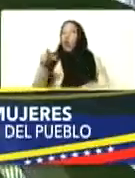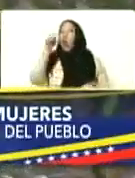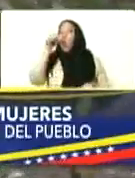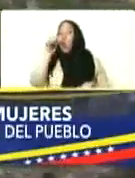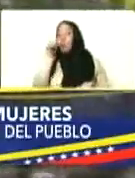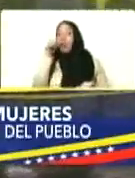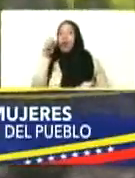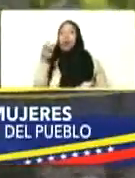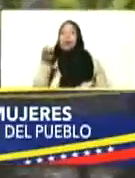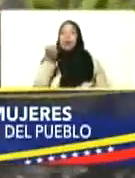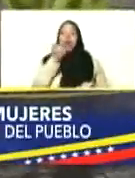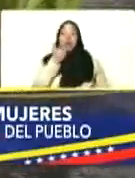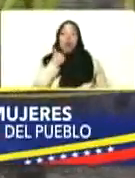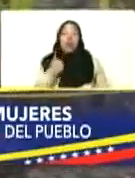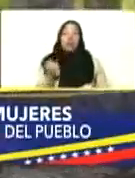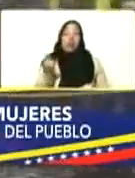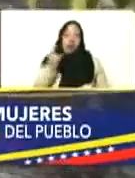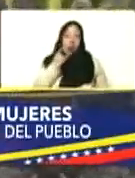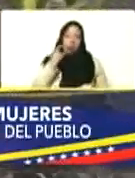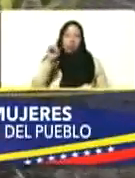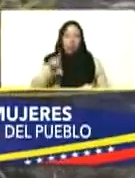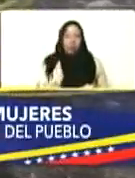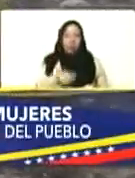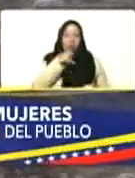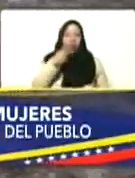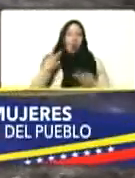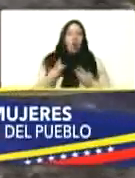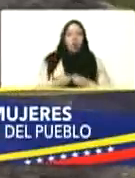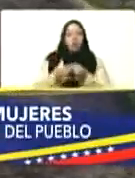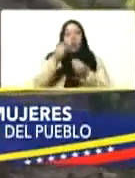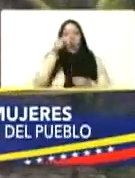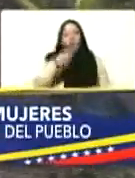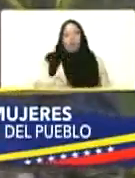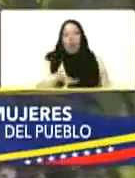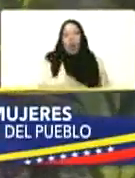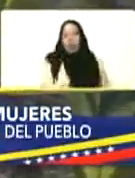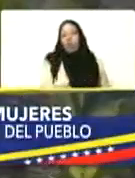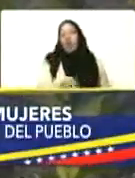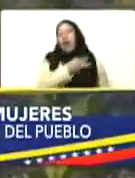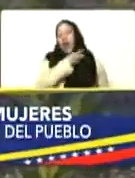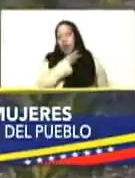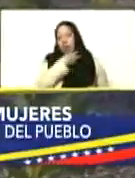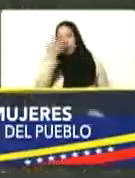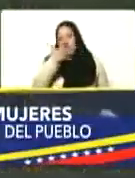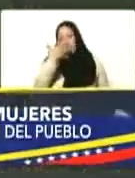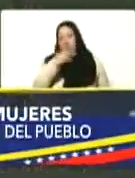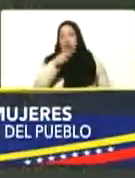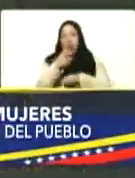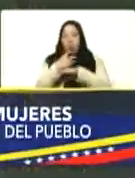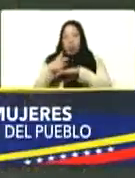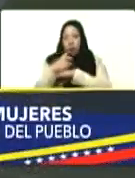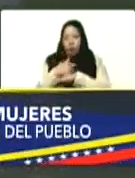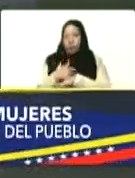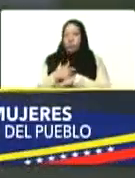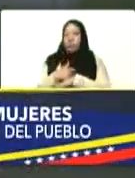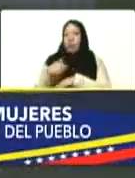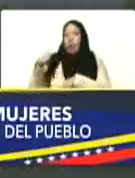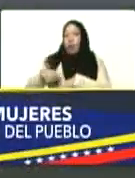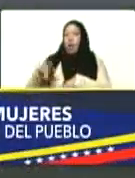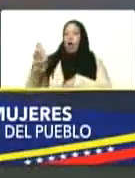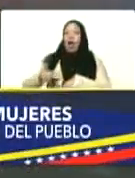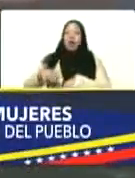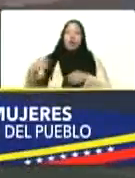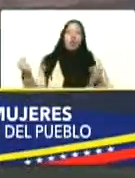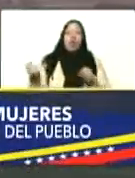Rafael Lacaba, que siempre está de la mano del pueblo. Y aquí, por supuesto, como decimos en Carabobo, aquí nadie se rinde. Venceremos,